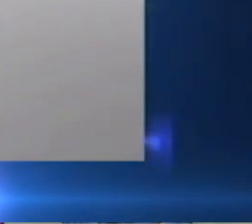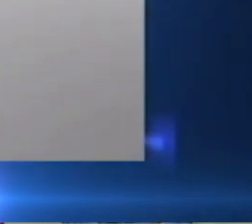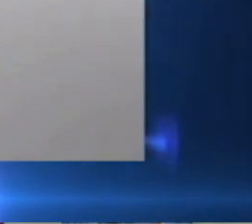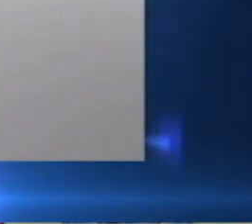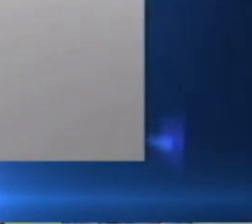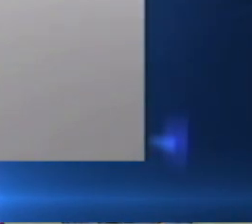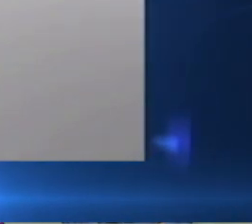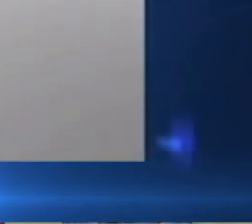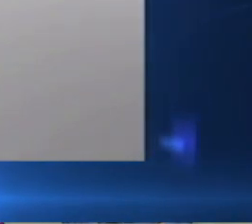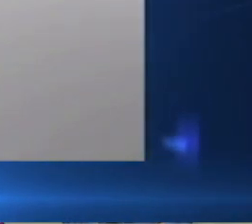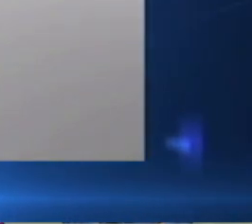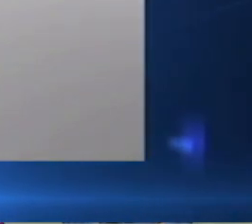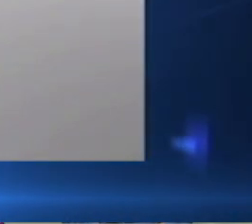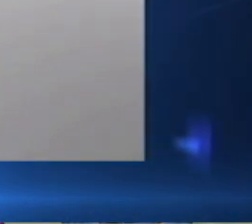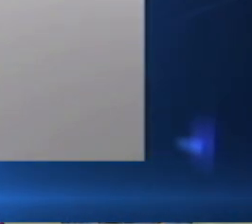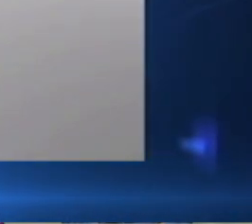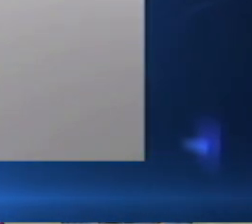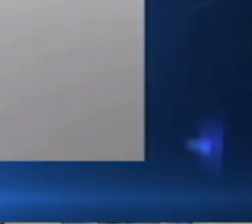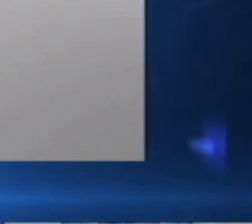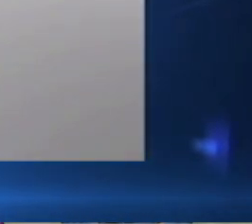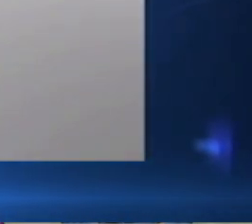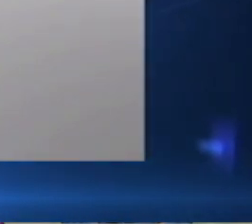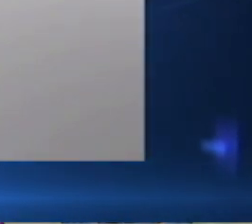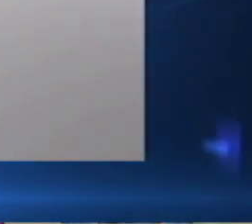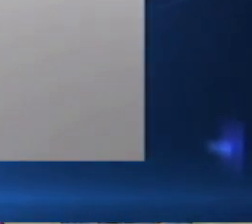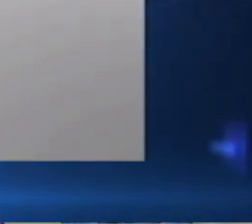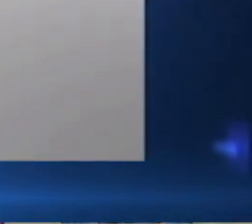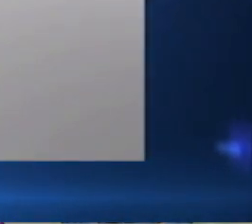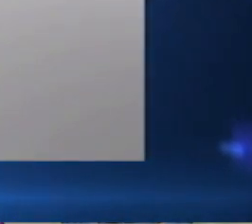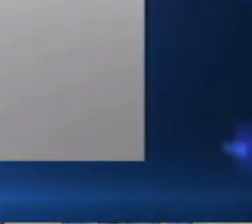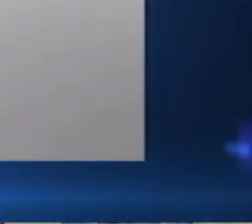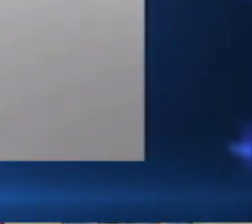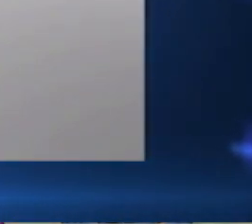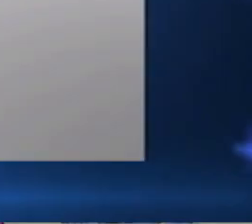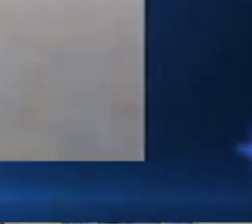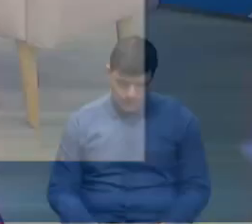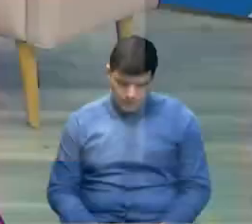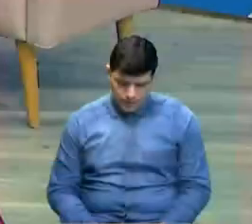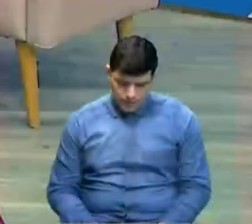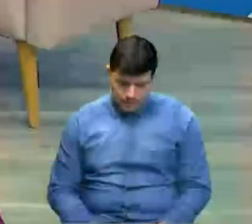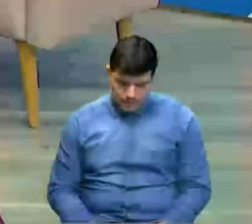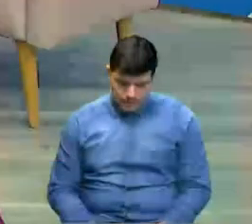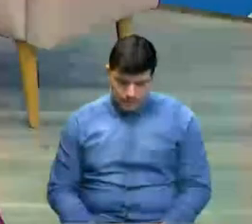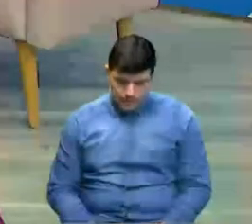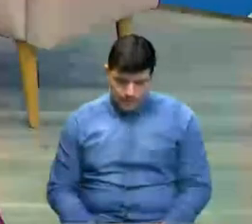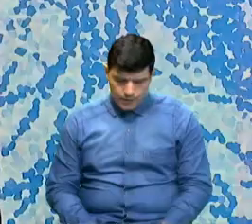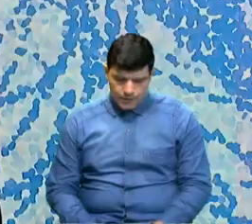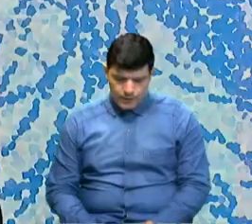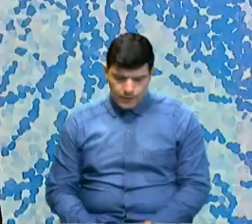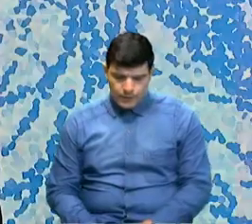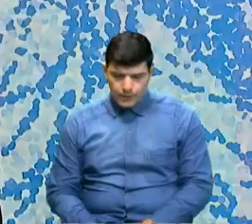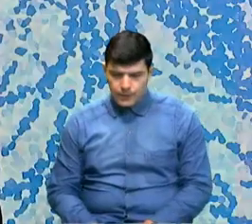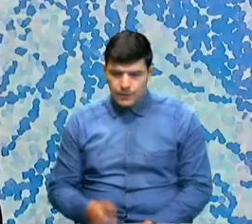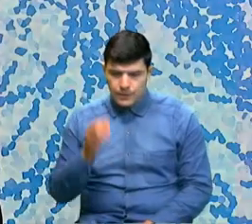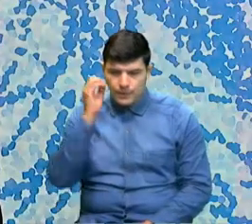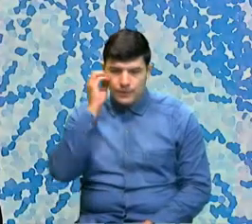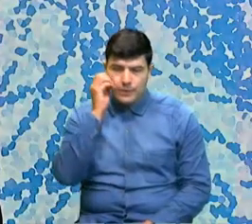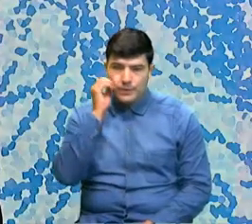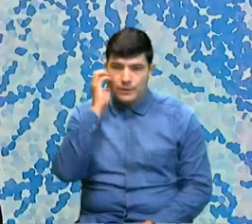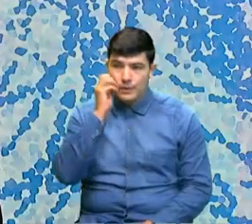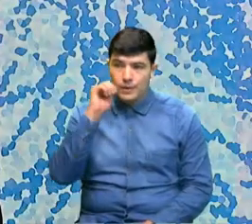poder para que asista a las reuniones del consejo en su reemplazo? Bueno, este ha sido un tema